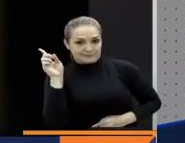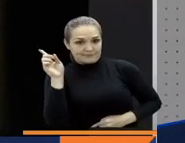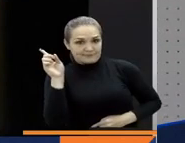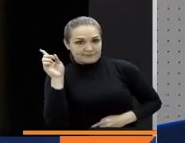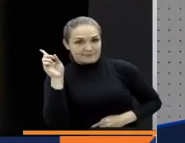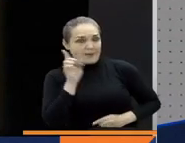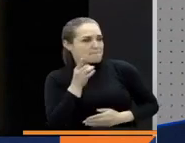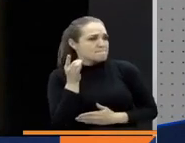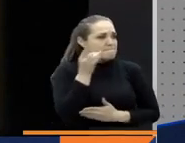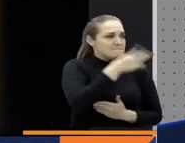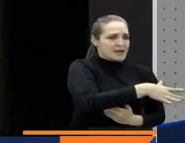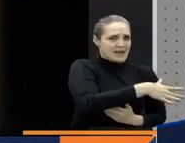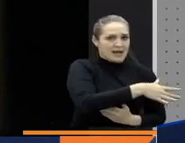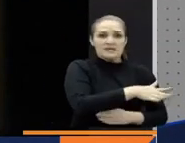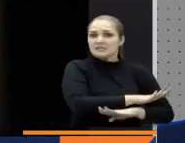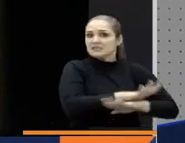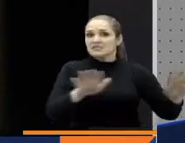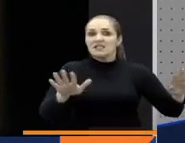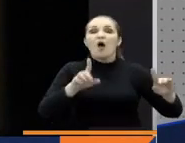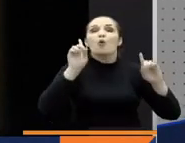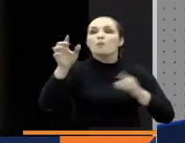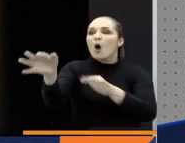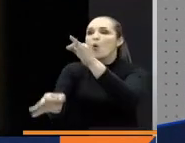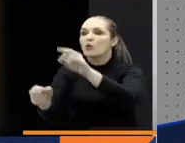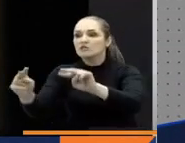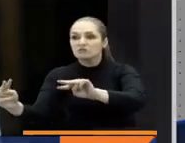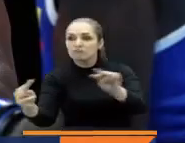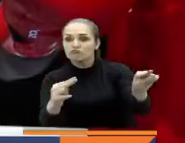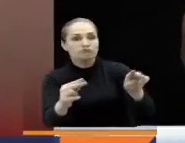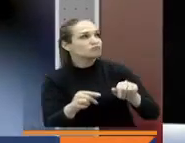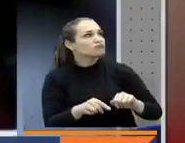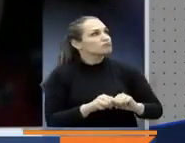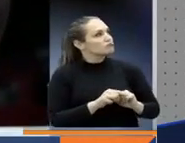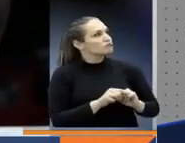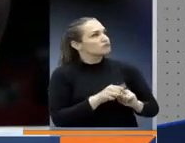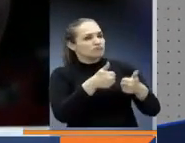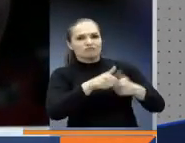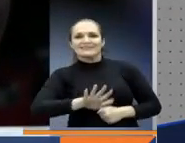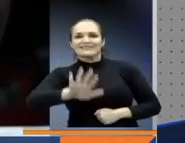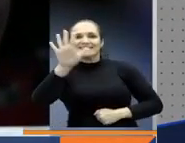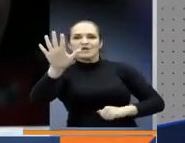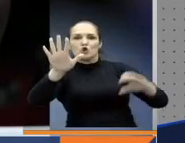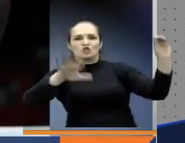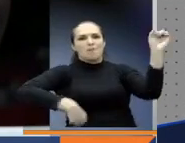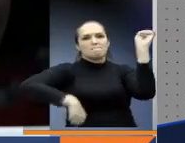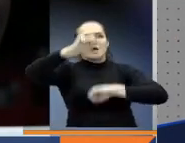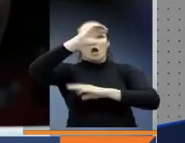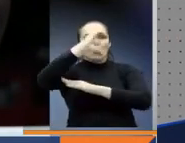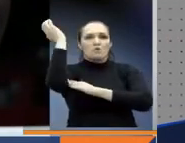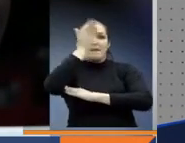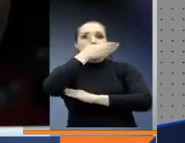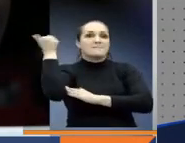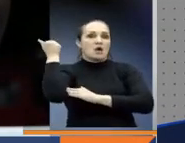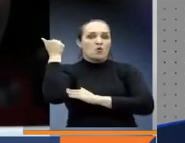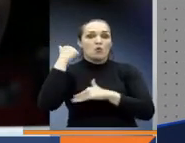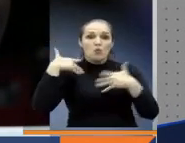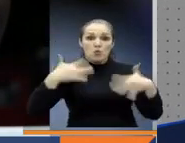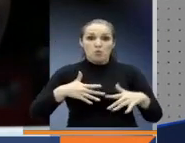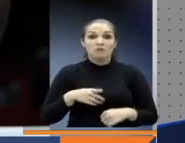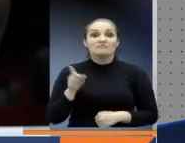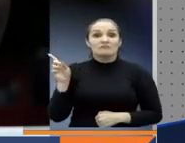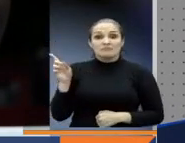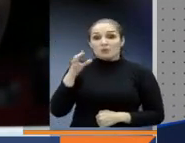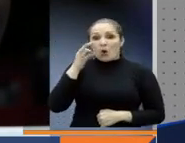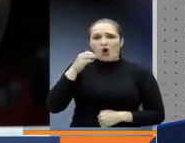quien derrotó decisión unánime de los jueces, 5-0 en materia de números. La agresividad,